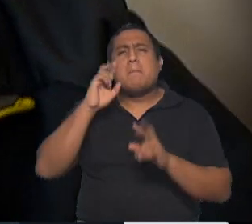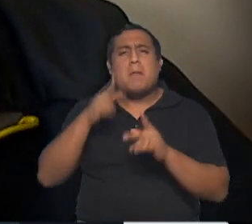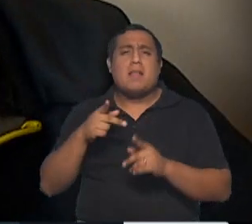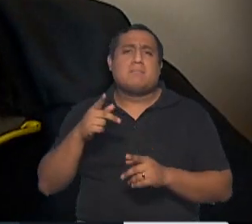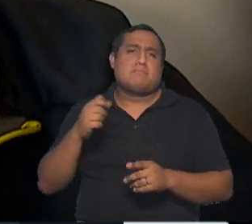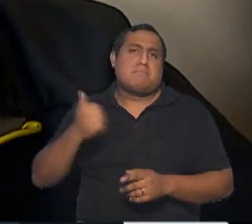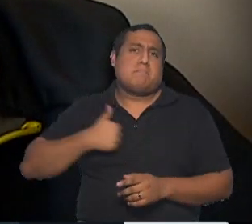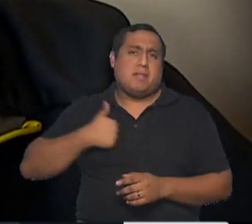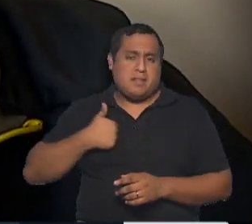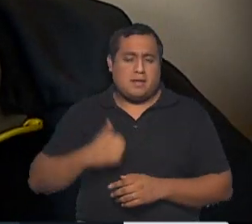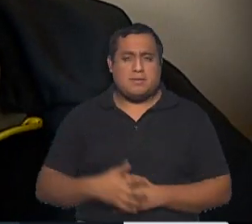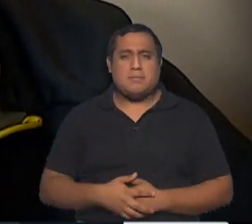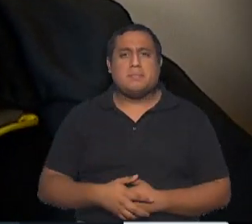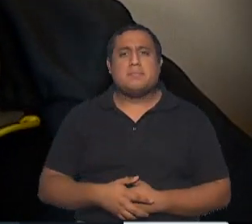militar.